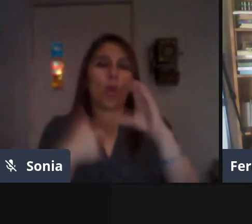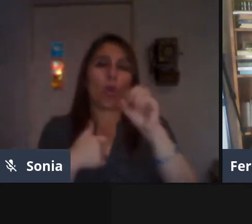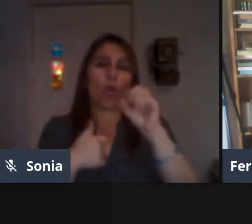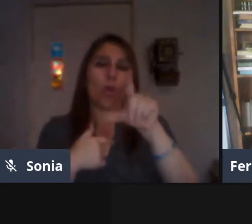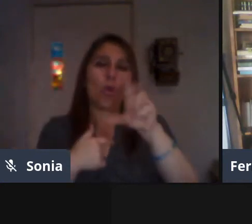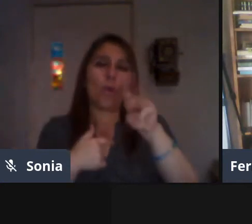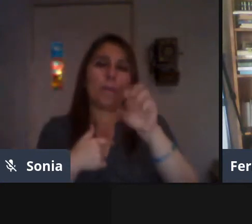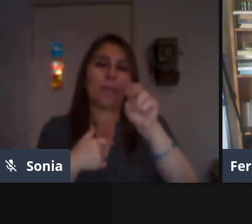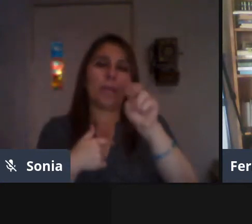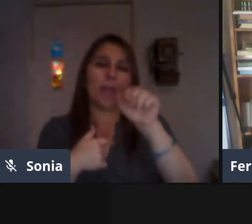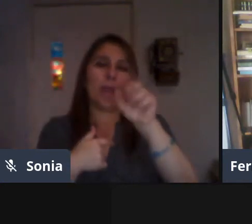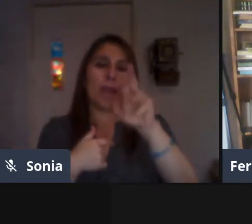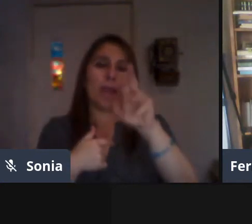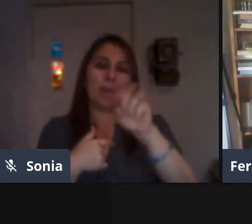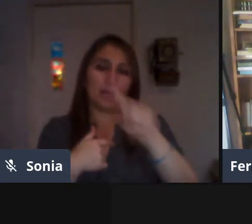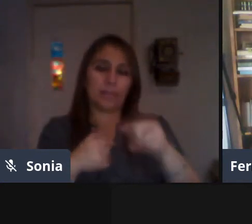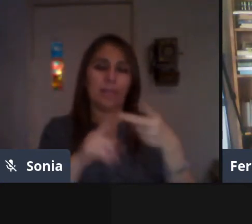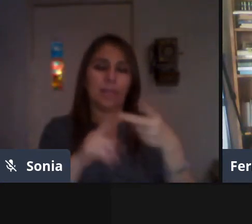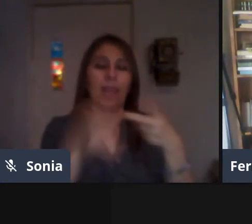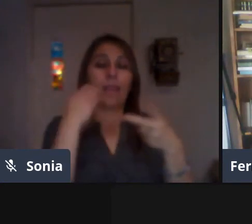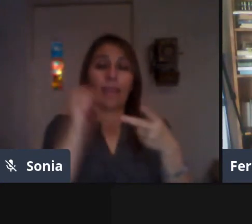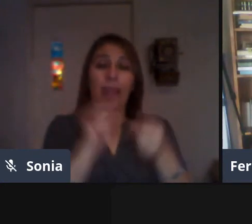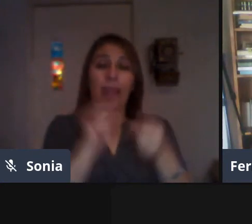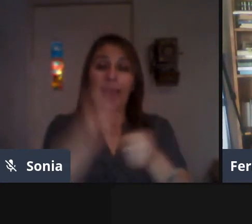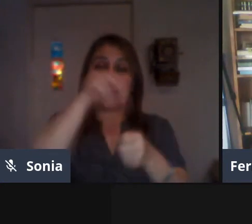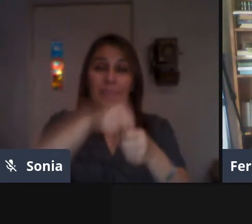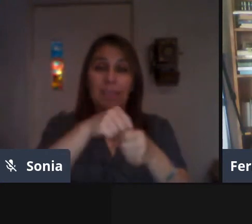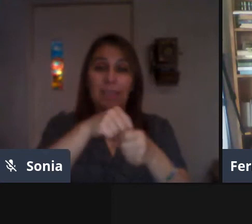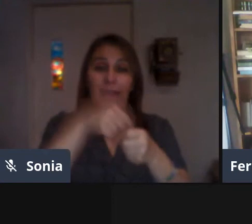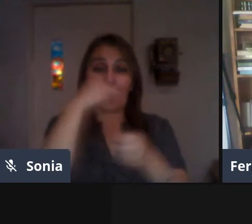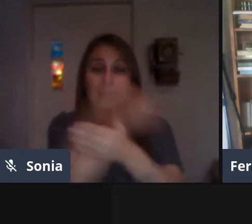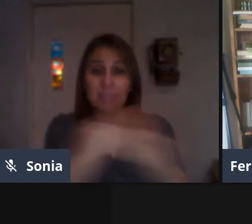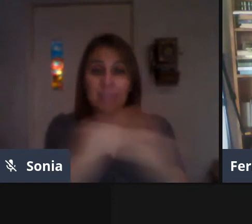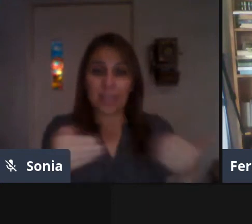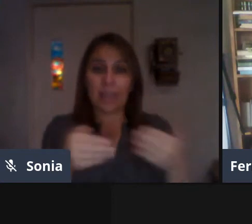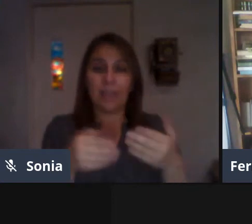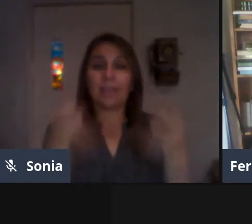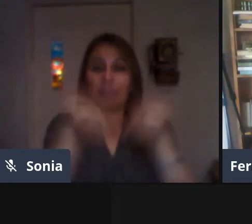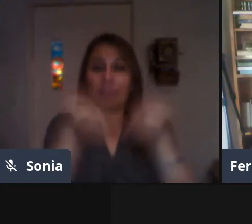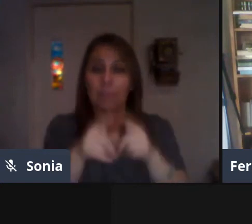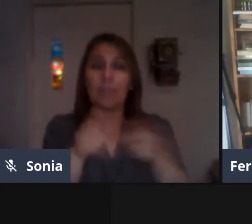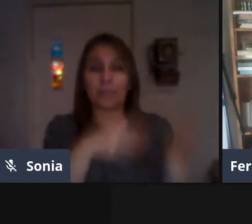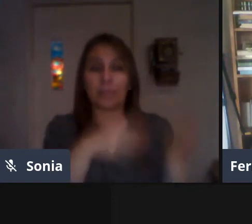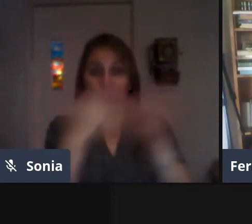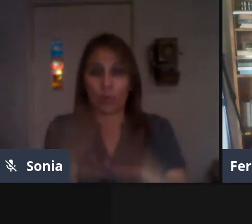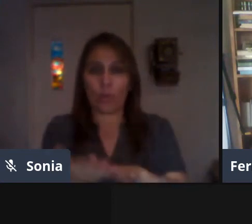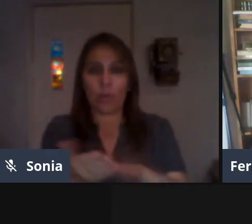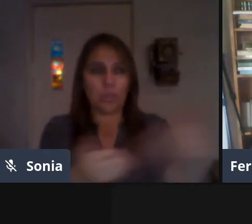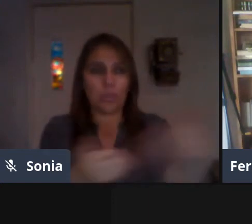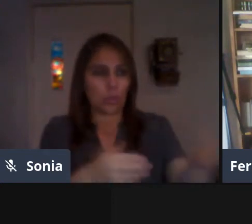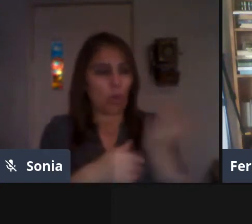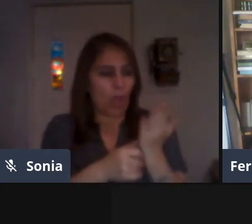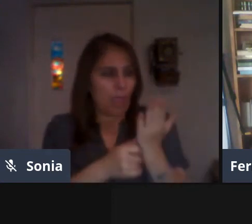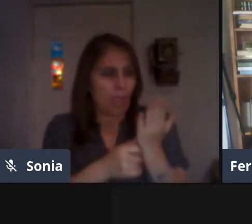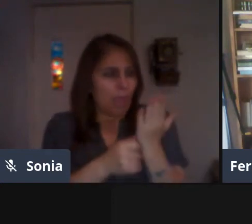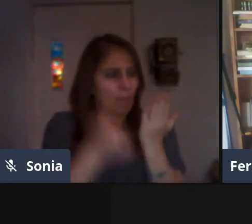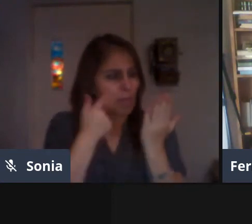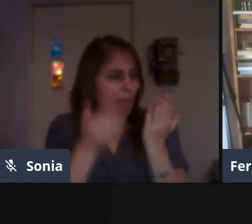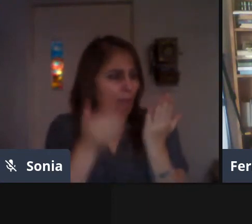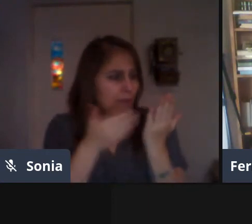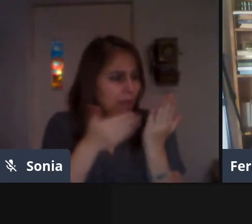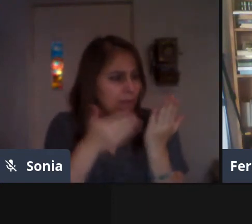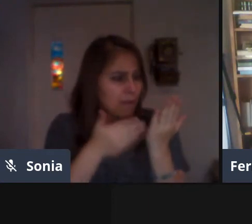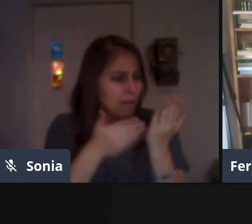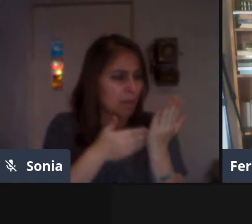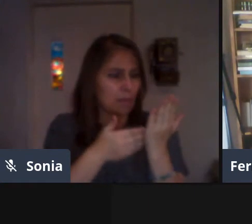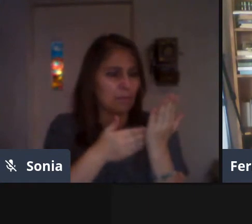es muchas veces se lee con morbo pero lo bonito es que si alguien lo leyó con ese morbo se encuentra en un tema netamente literario creo que